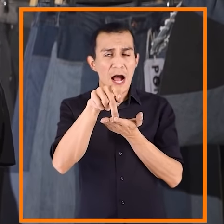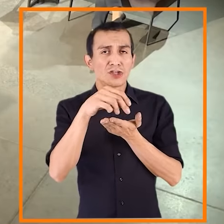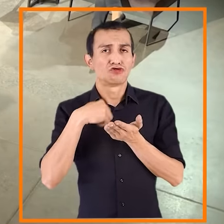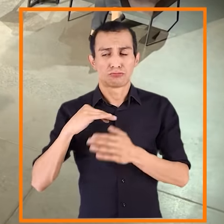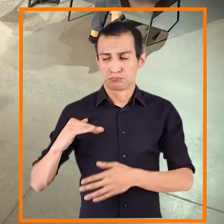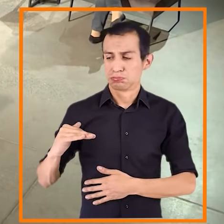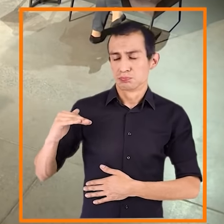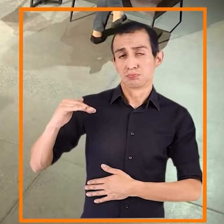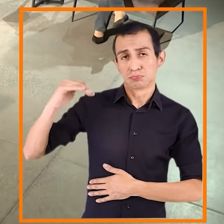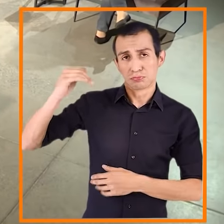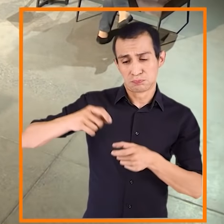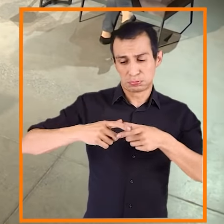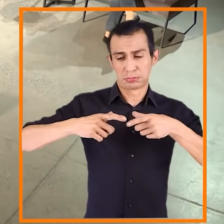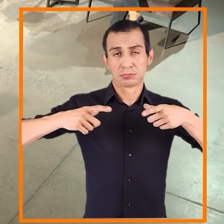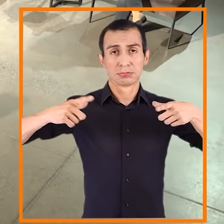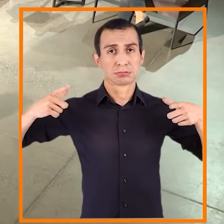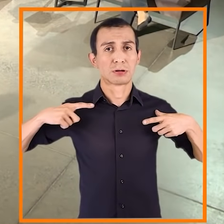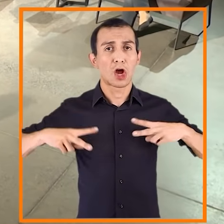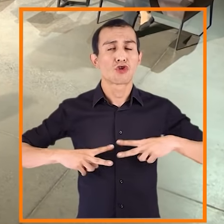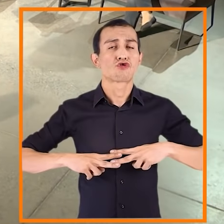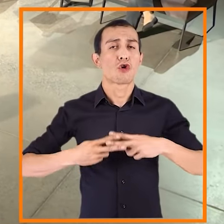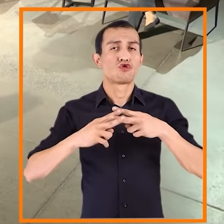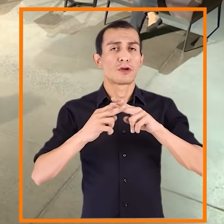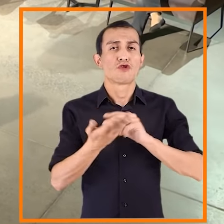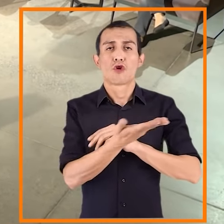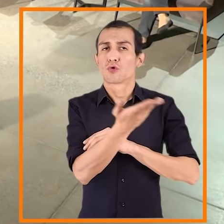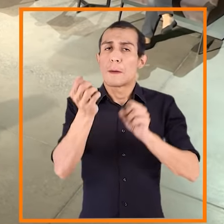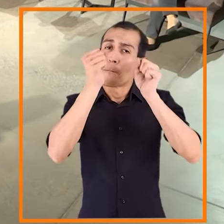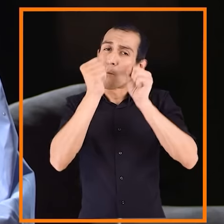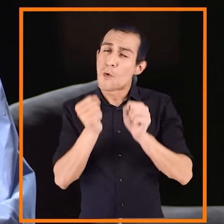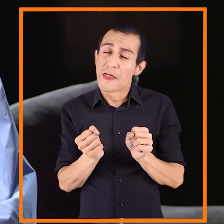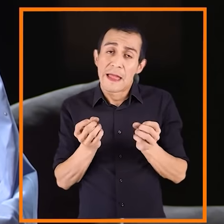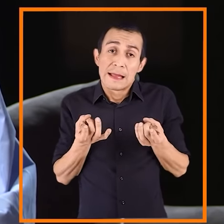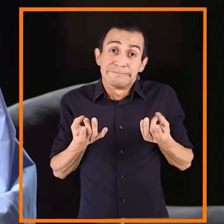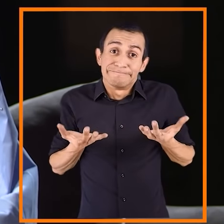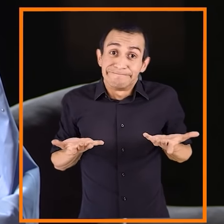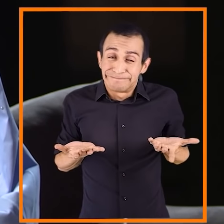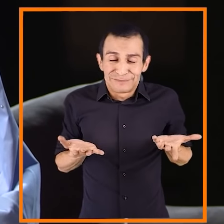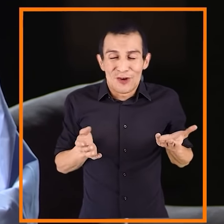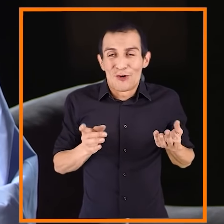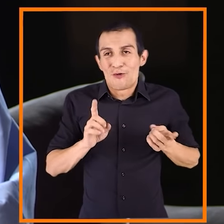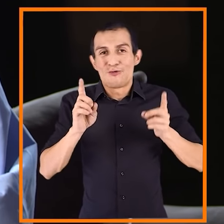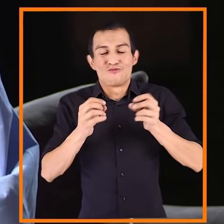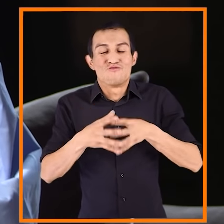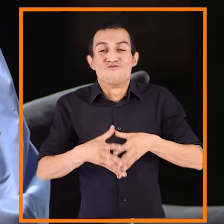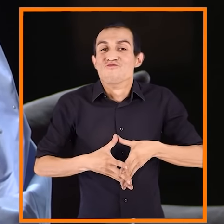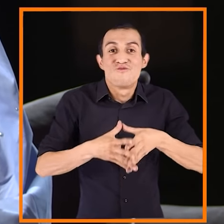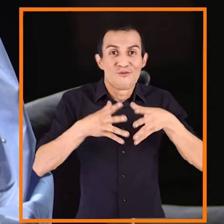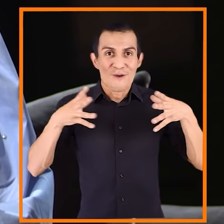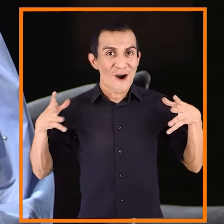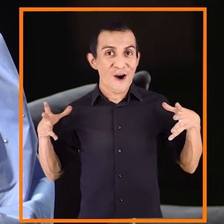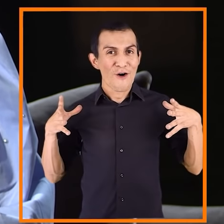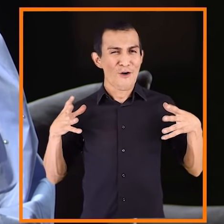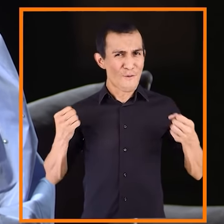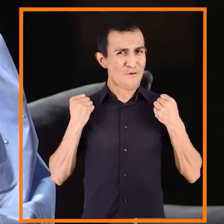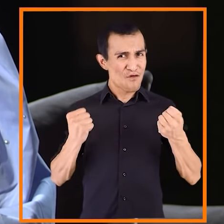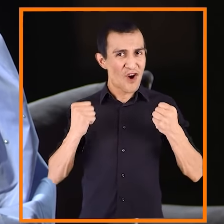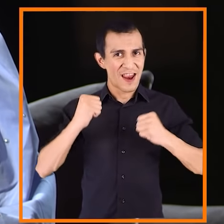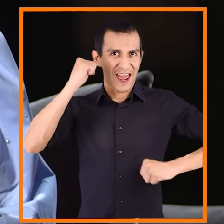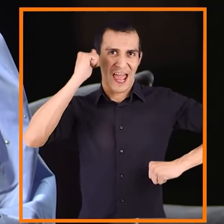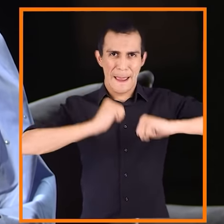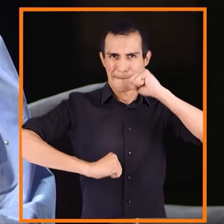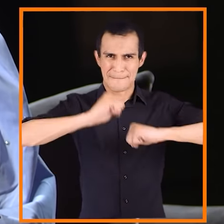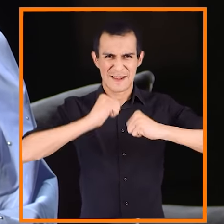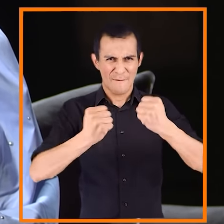paso creciendo y armando lo que puede ser un súper